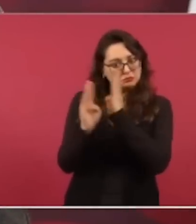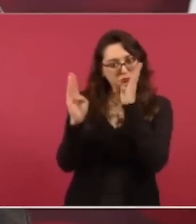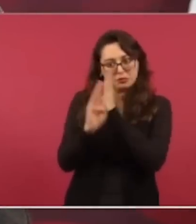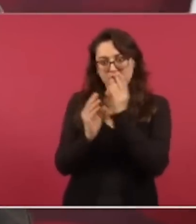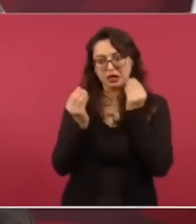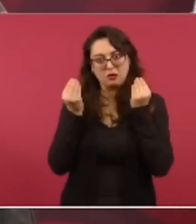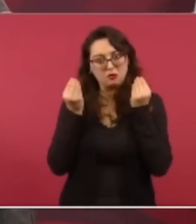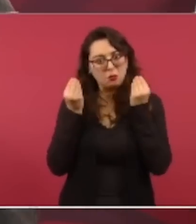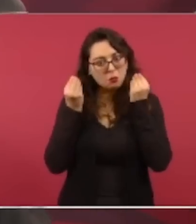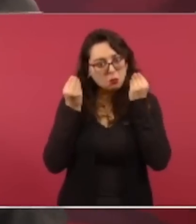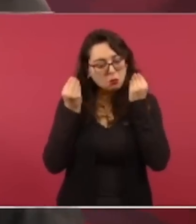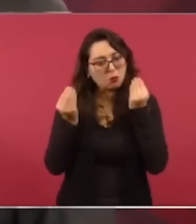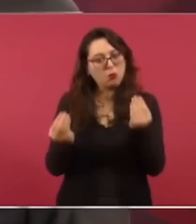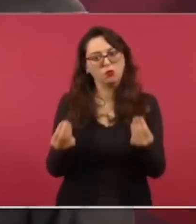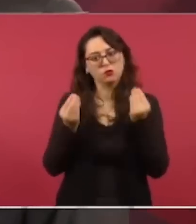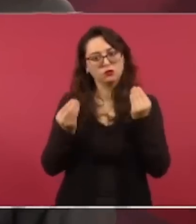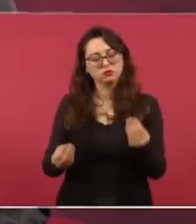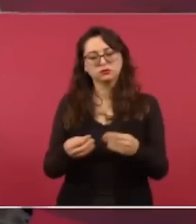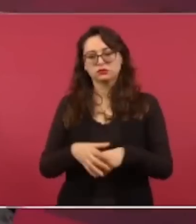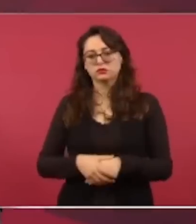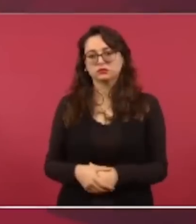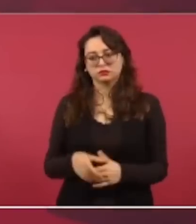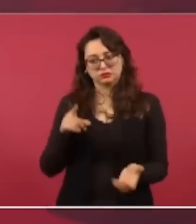Scherer. No sé si